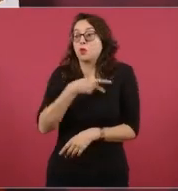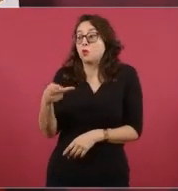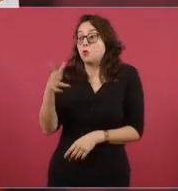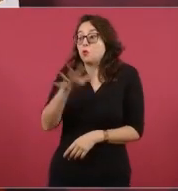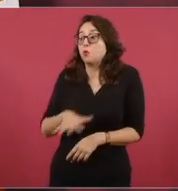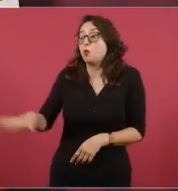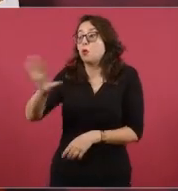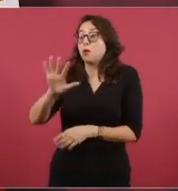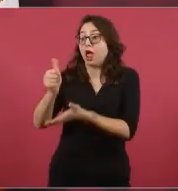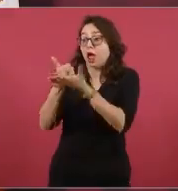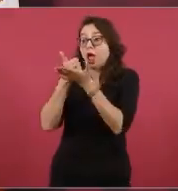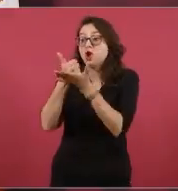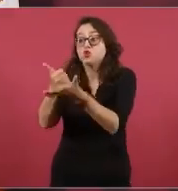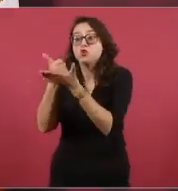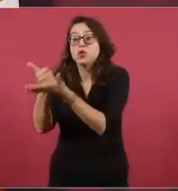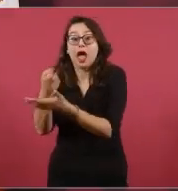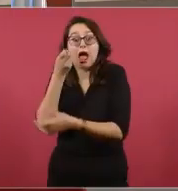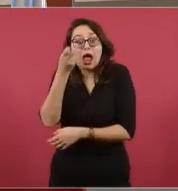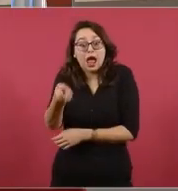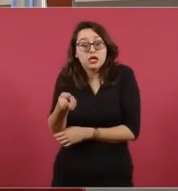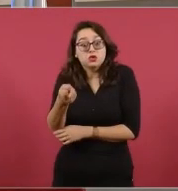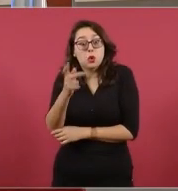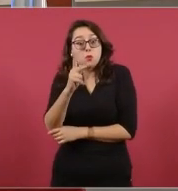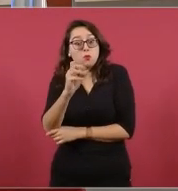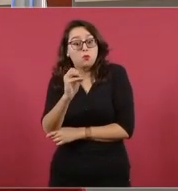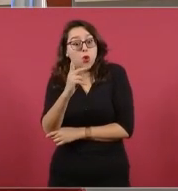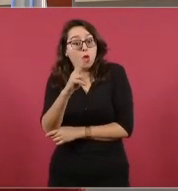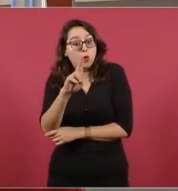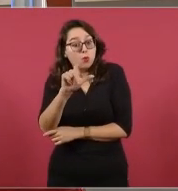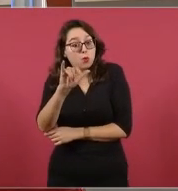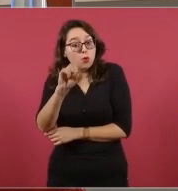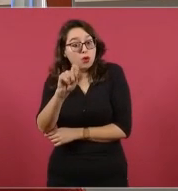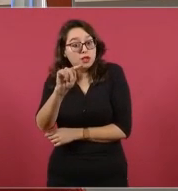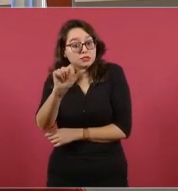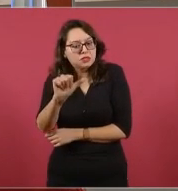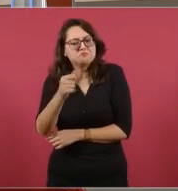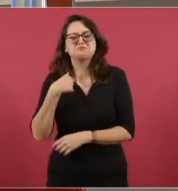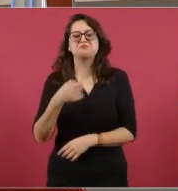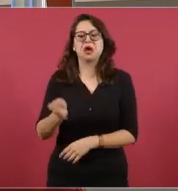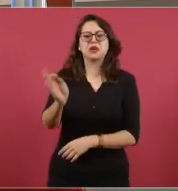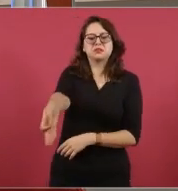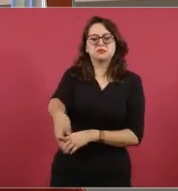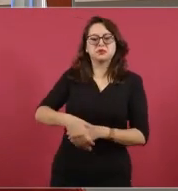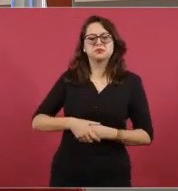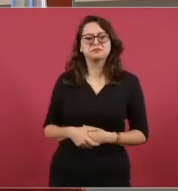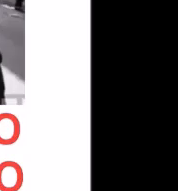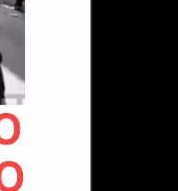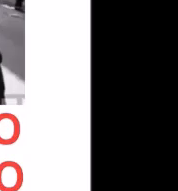es ser populista, que me apunten en la lista.